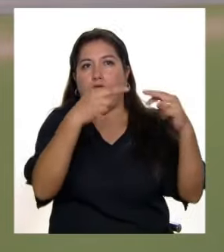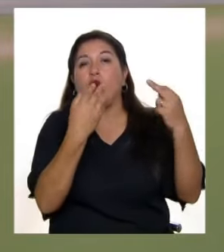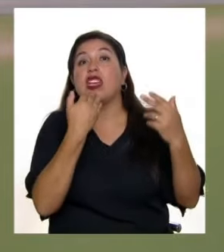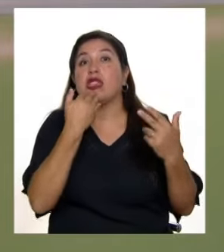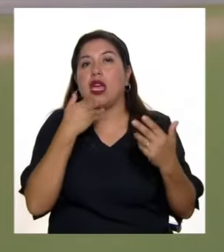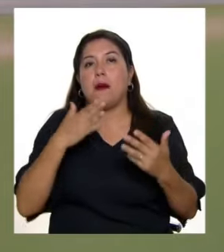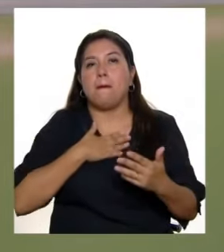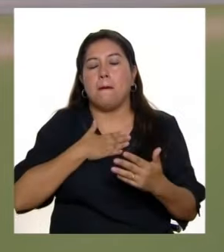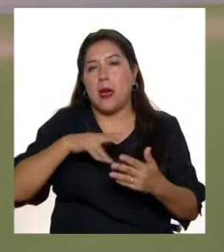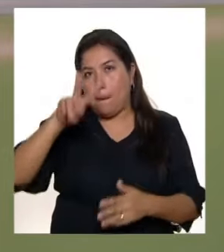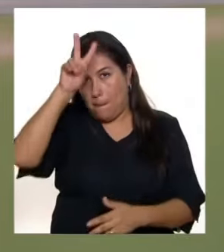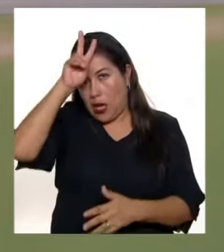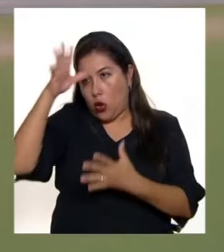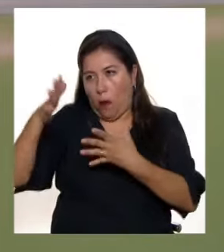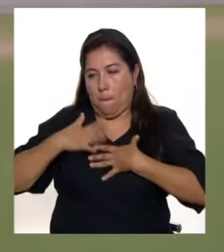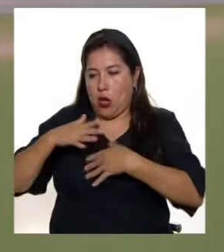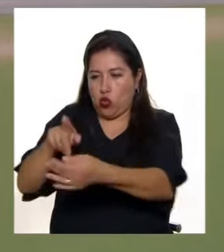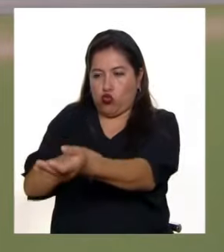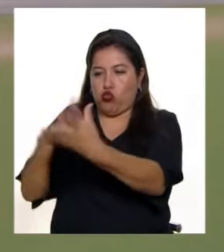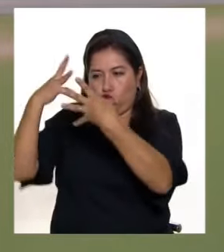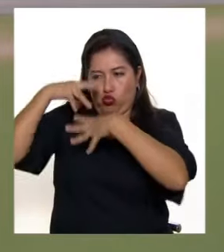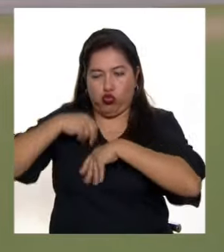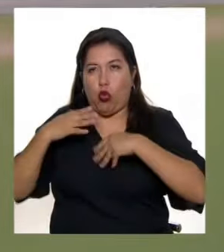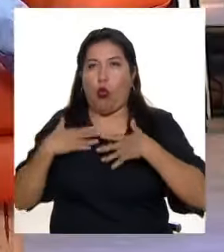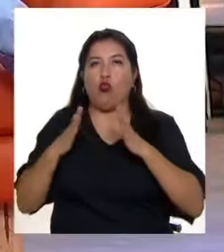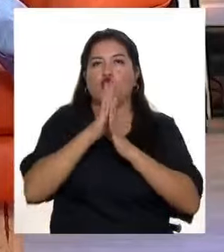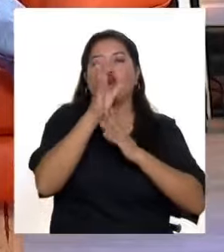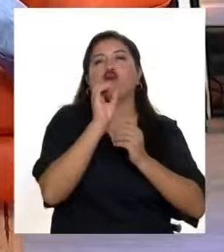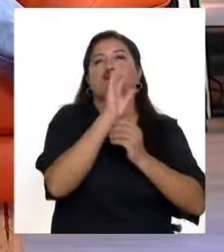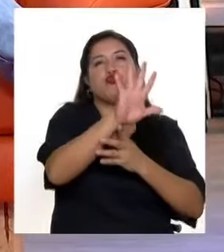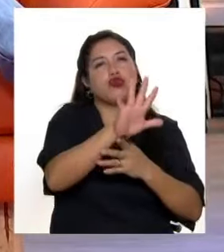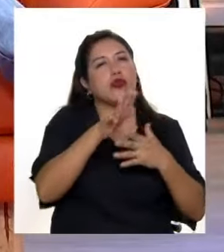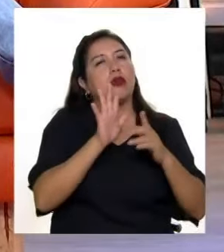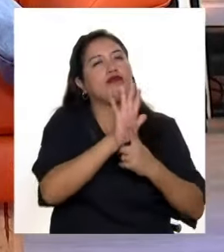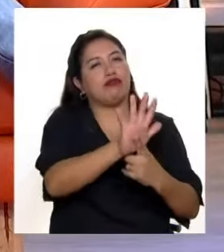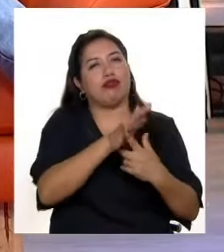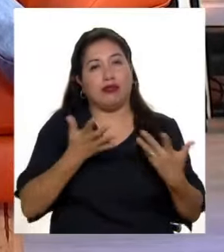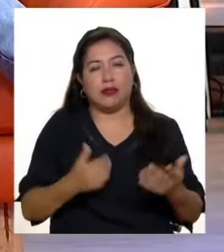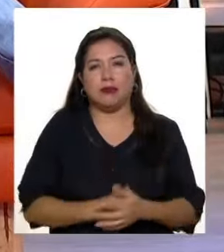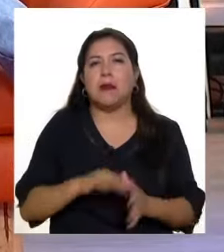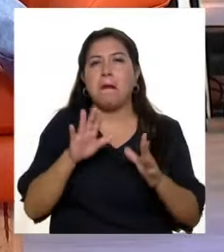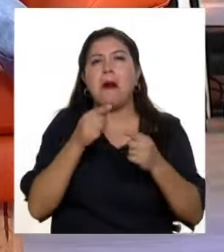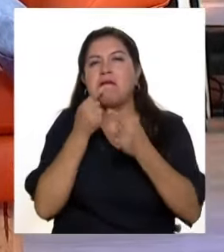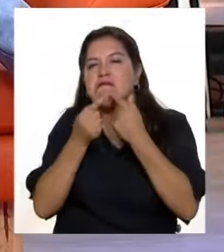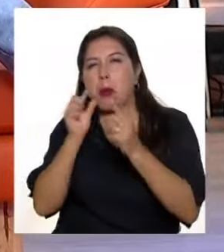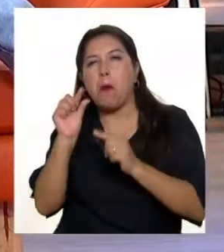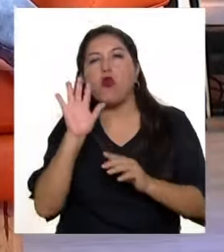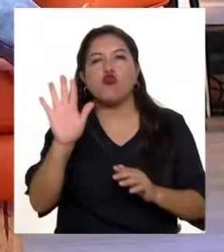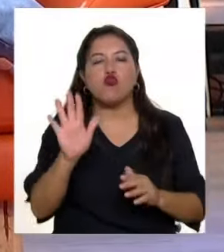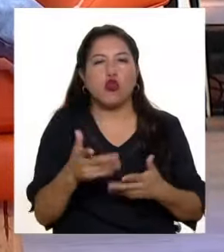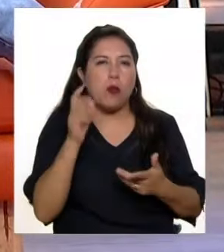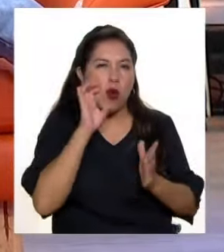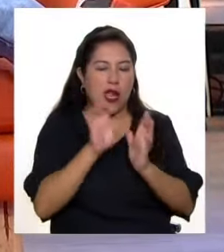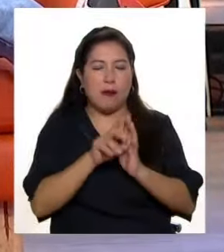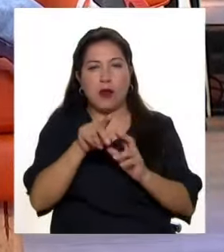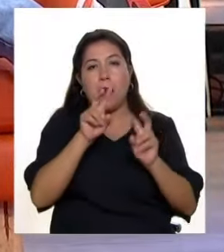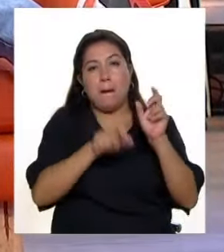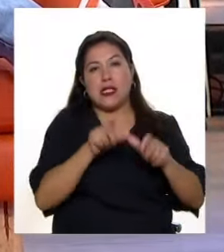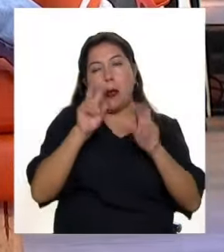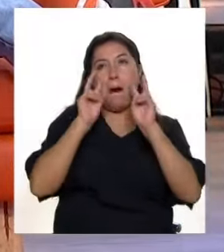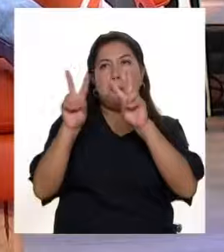nuestro país, es la alegría y la fuerza. Rubí, cuéntame un poquito porque la gente, muchas personas pueden ver y ven a los artistas y